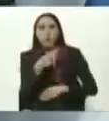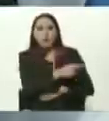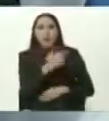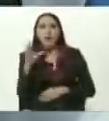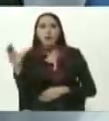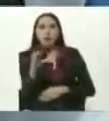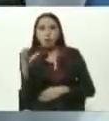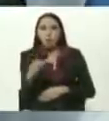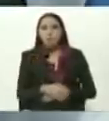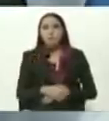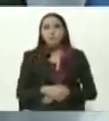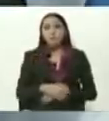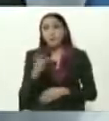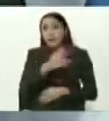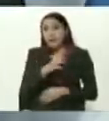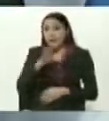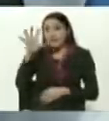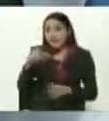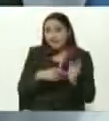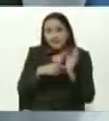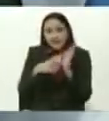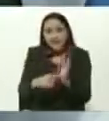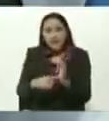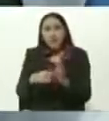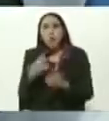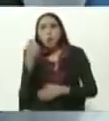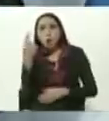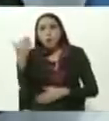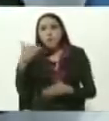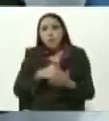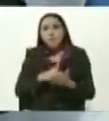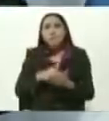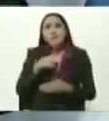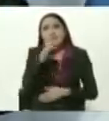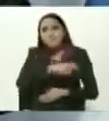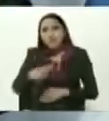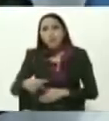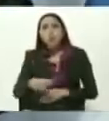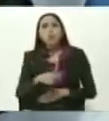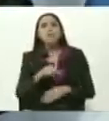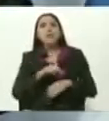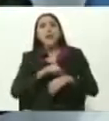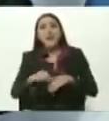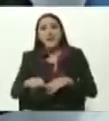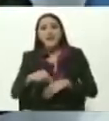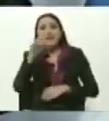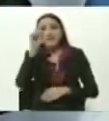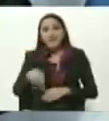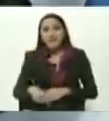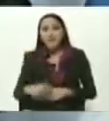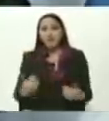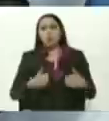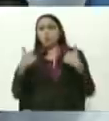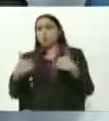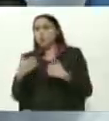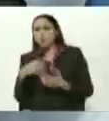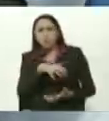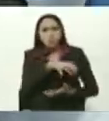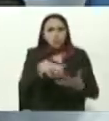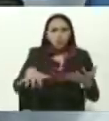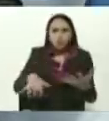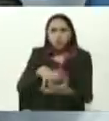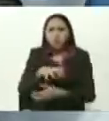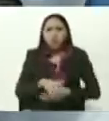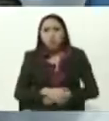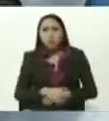protestas ocurridas en Chile, más de 11.000 personas resultaron heridas por la brutal represión. De ellas,